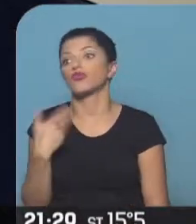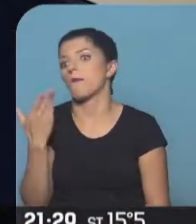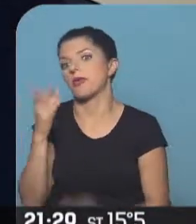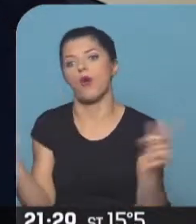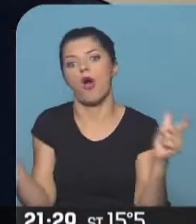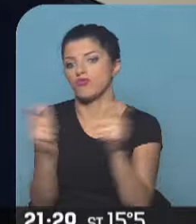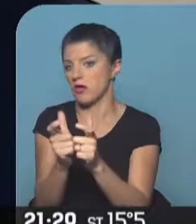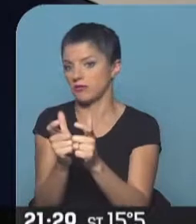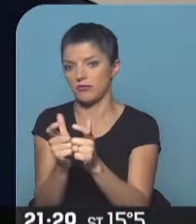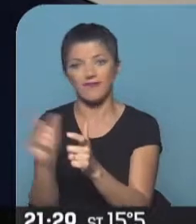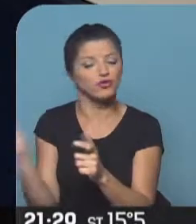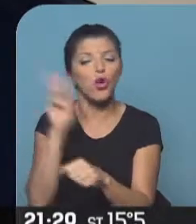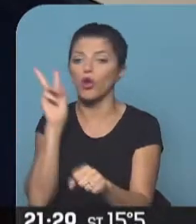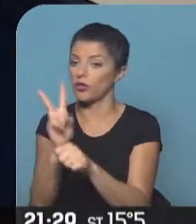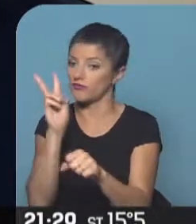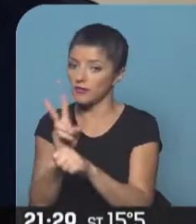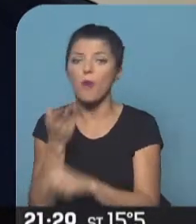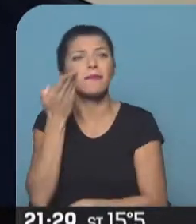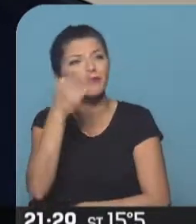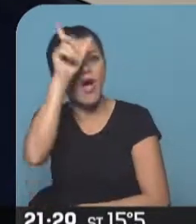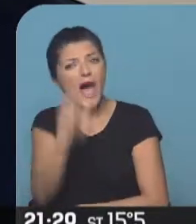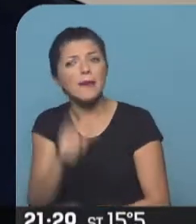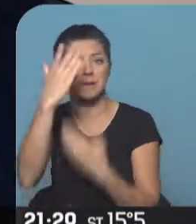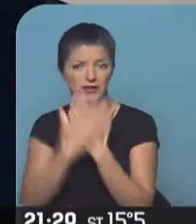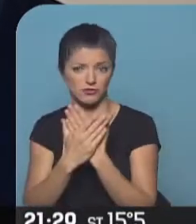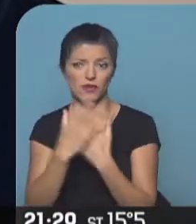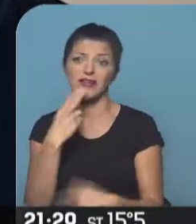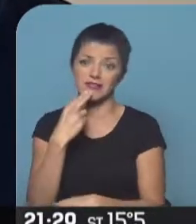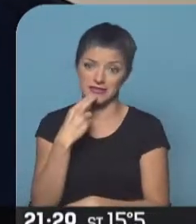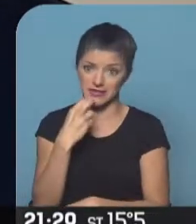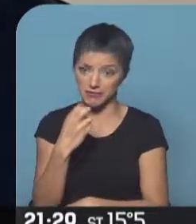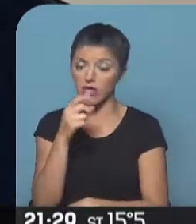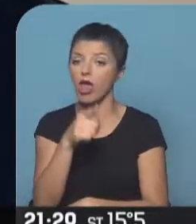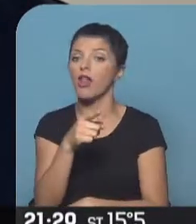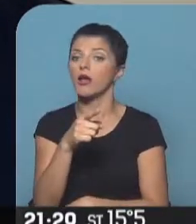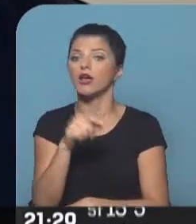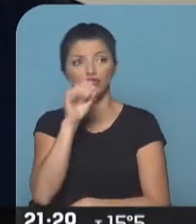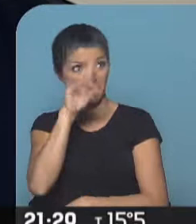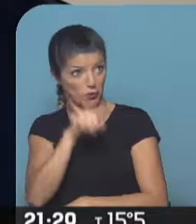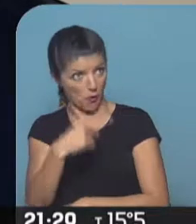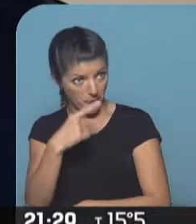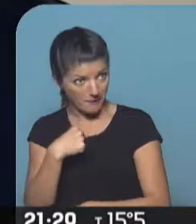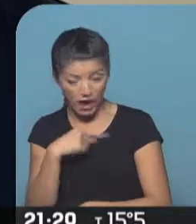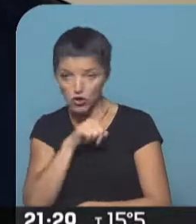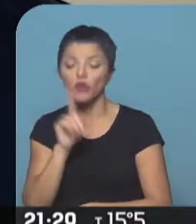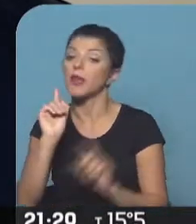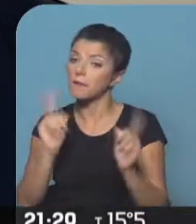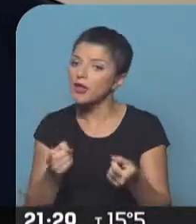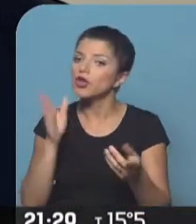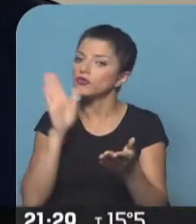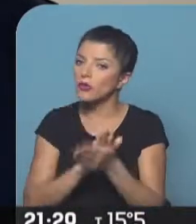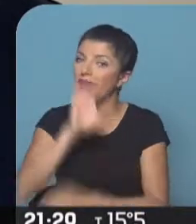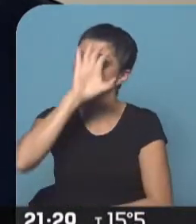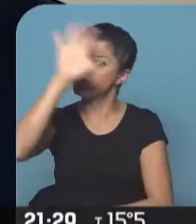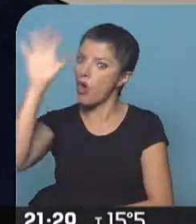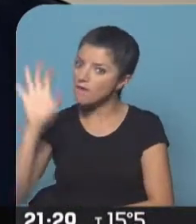República Argentina con el ministro Aranguren por distintas situaciones que se dan, no solo esta que estás mencionando vos, sino también fundamentalmente en las